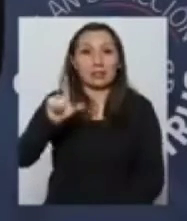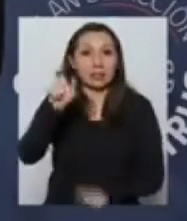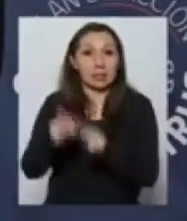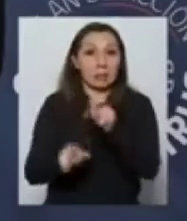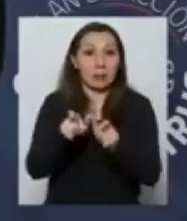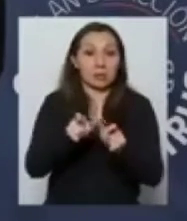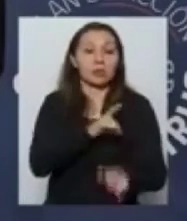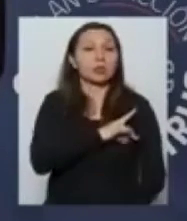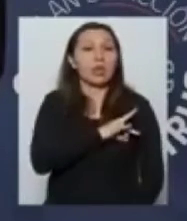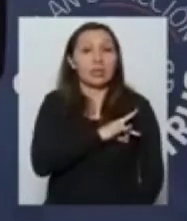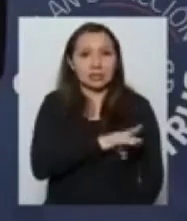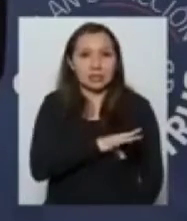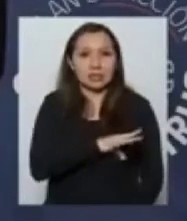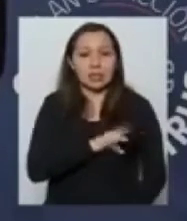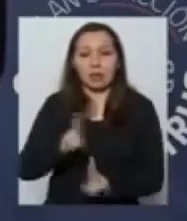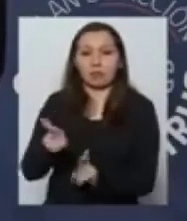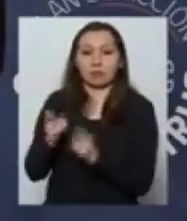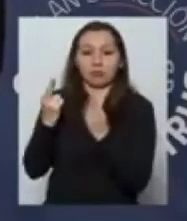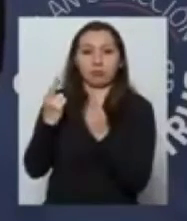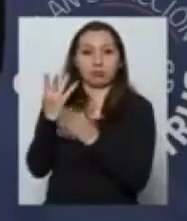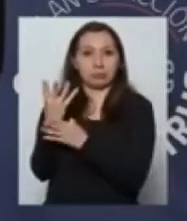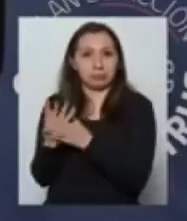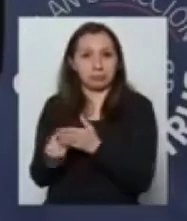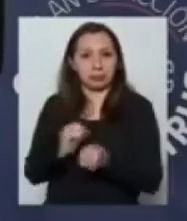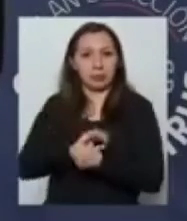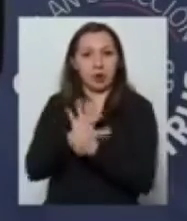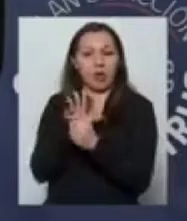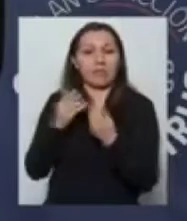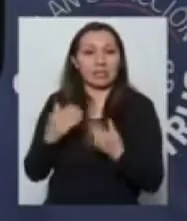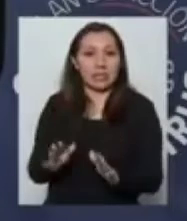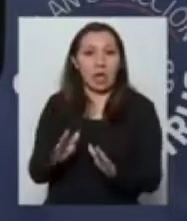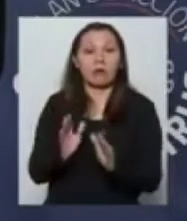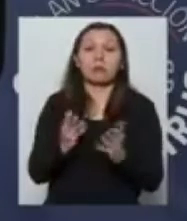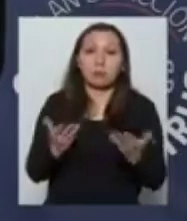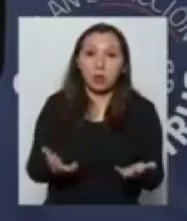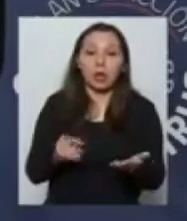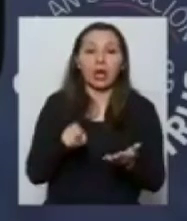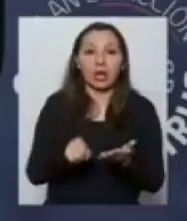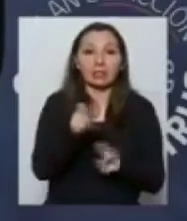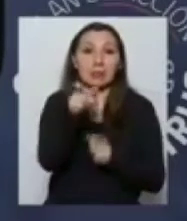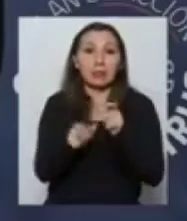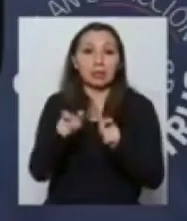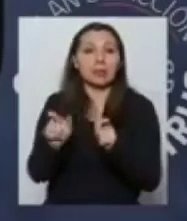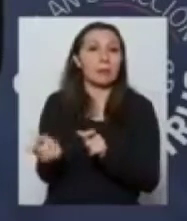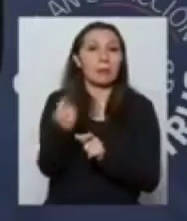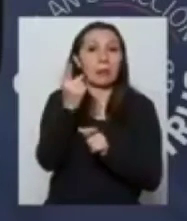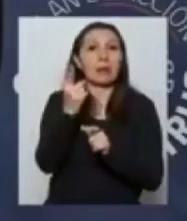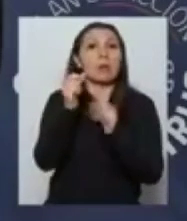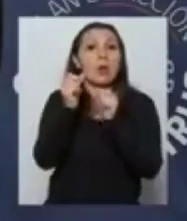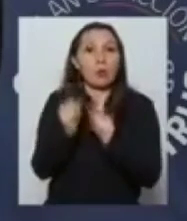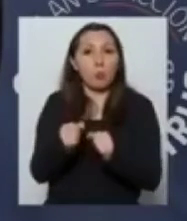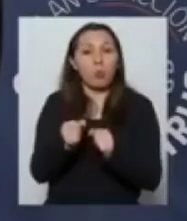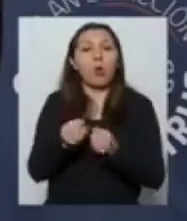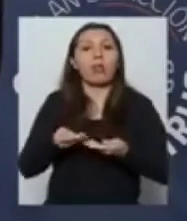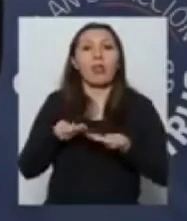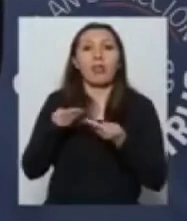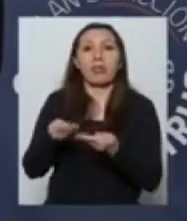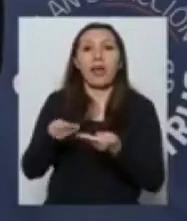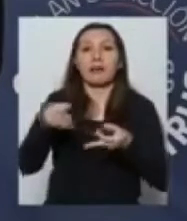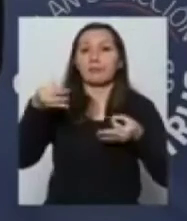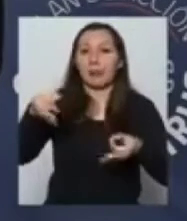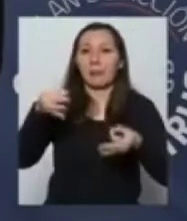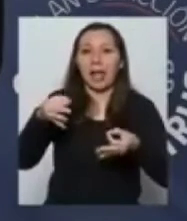8.057 personas en Chile recuperadas de esta enfermedad y que, por supuesto, son los primeros que van a recibir